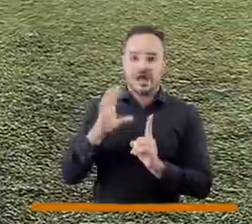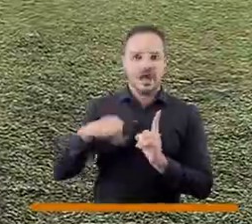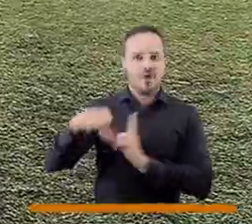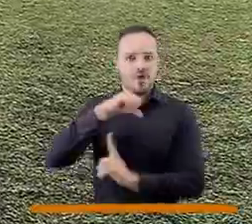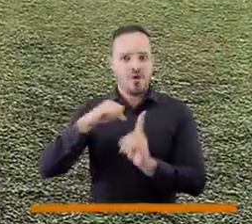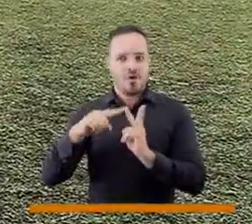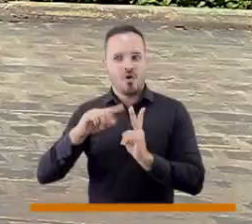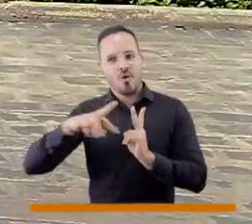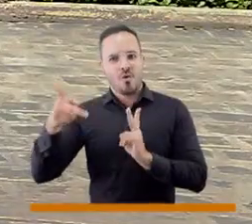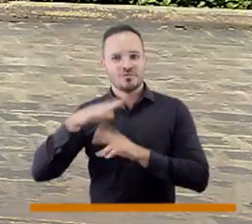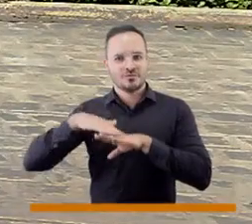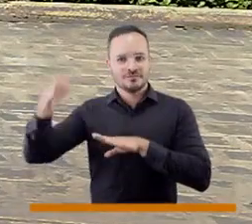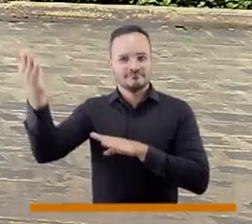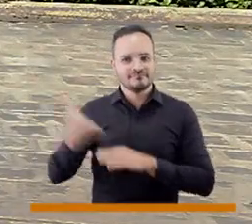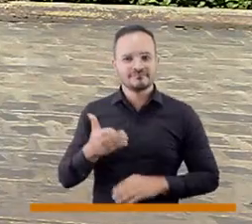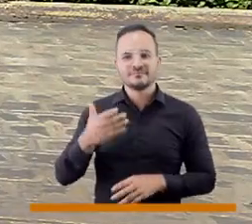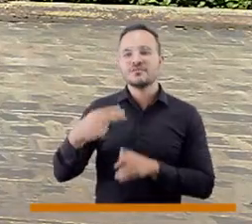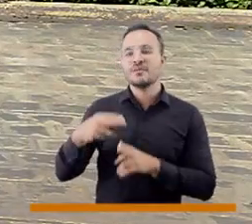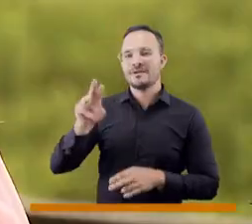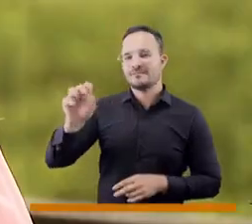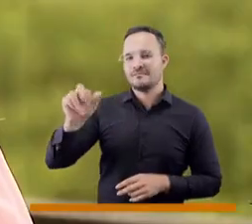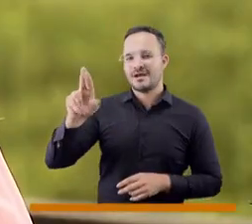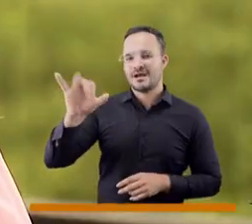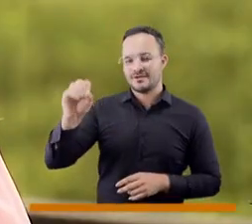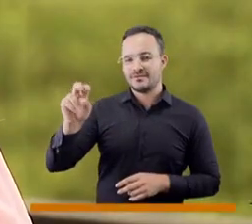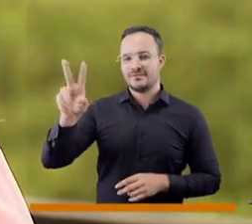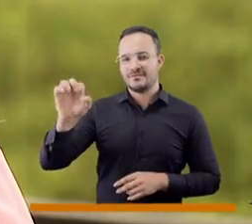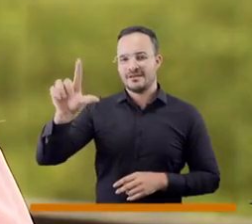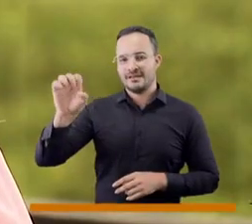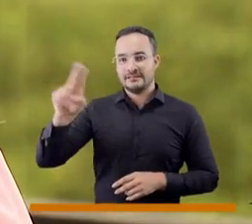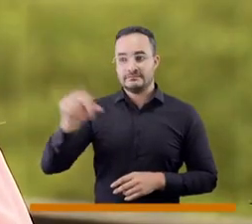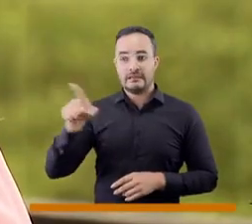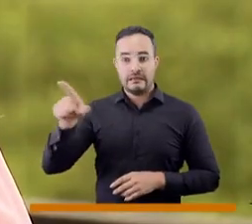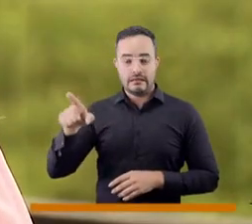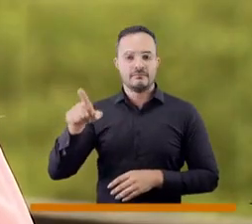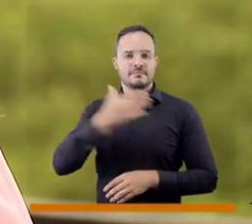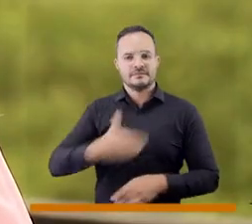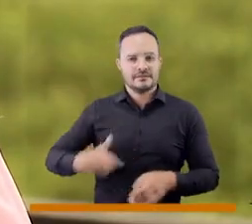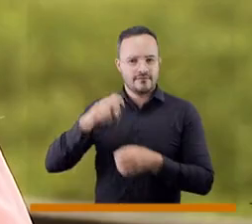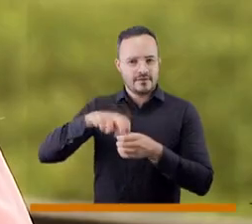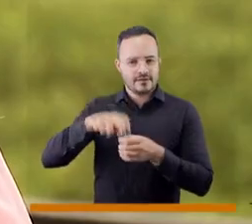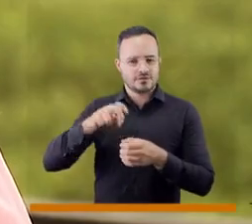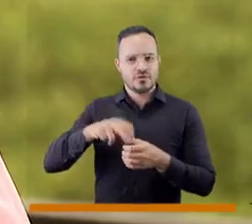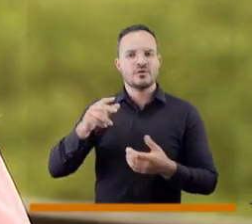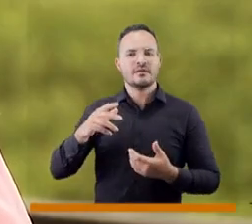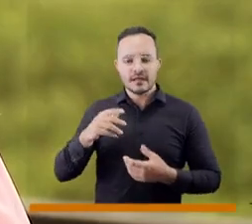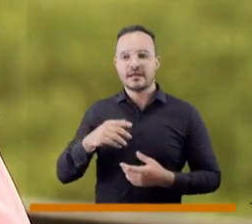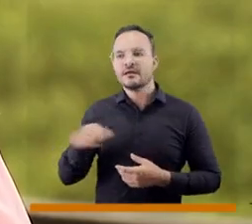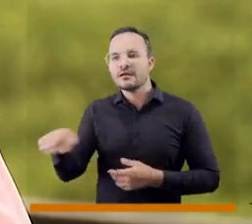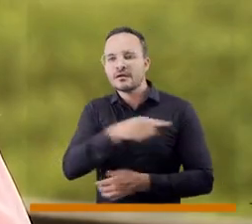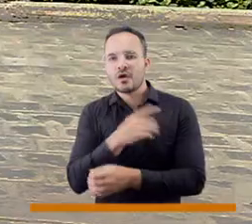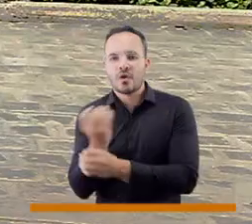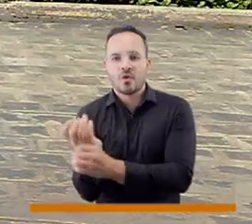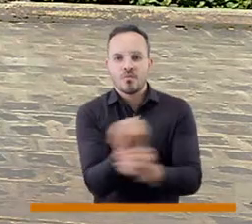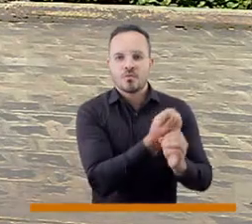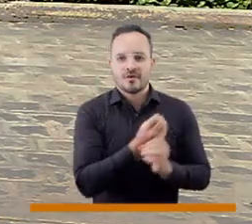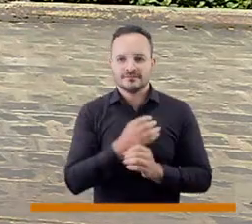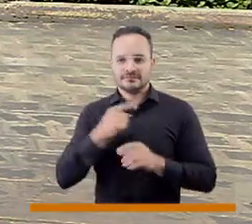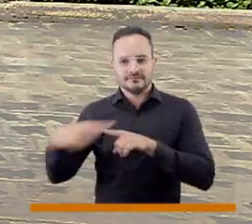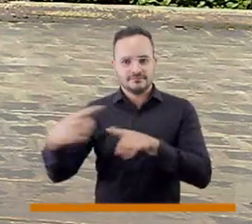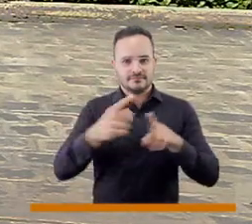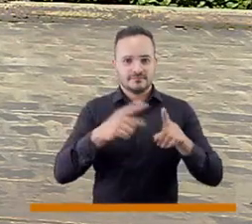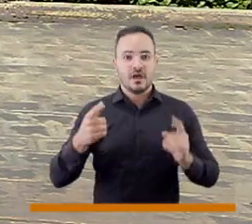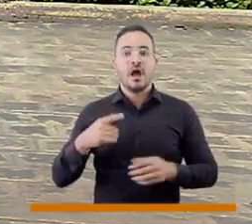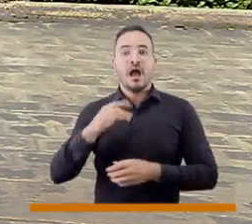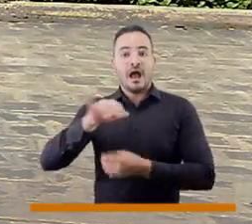continuación. Se trata de Mario Vélez, presidente de Fede Medellín, que es la Federación de Comunales de Medellín.